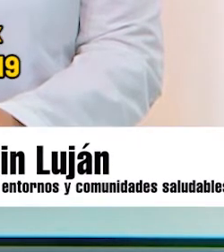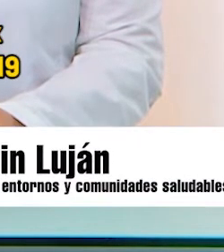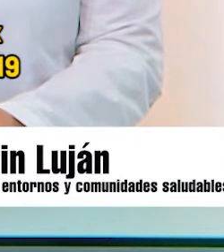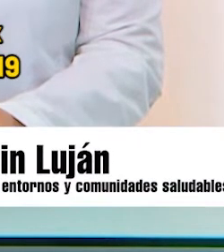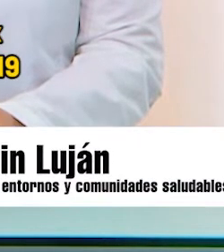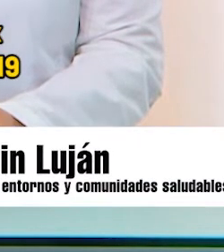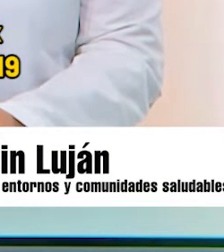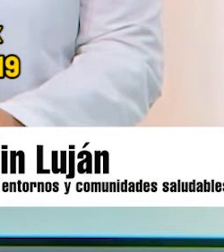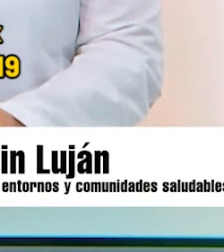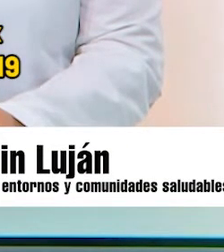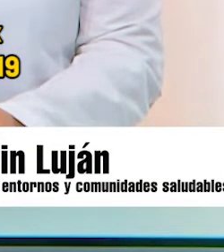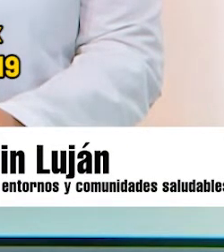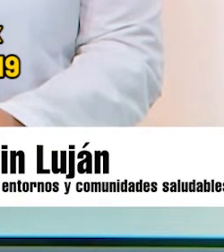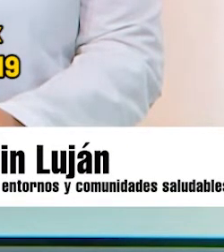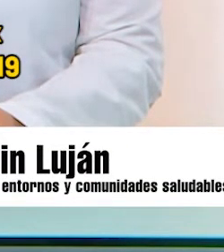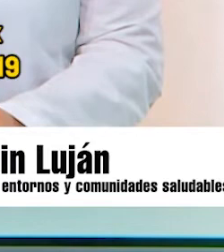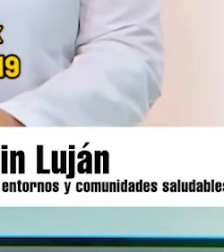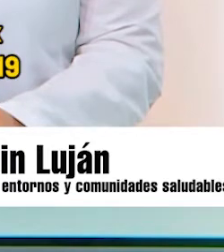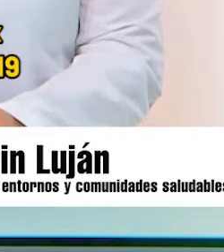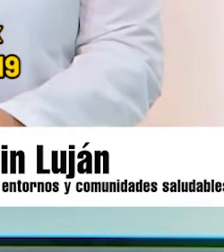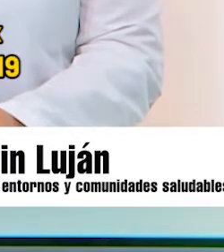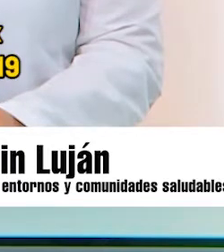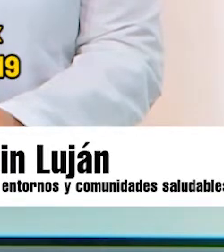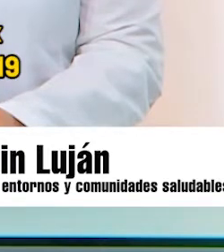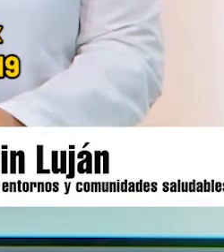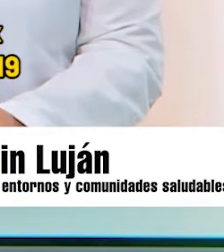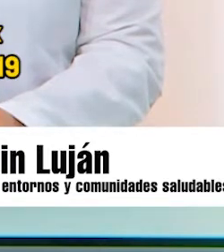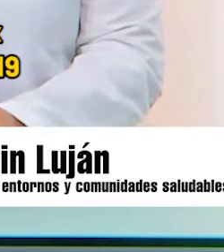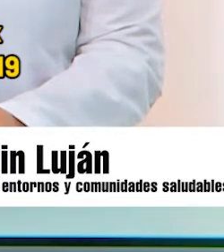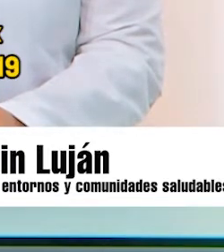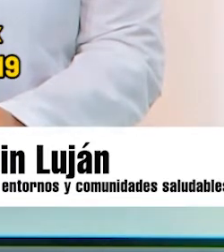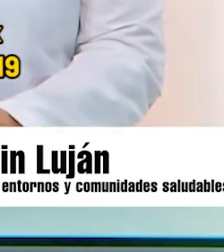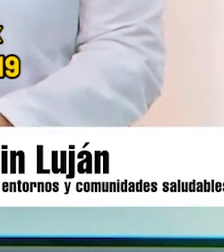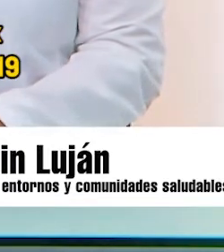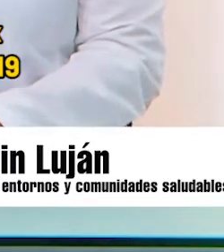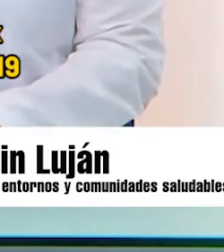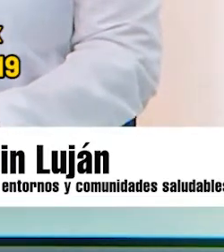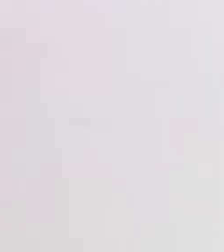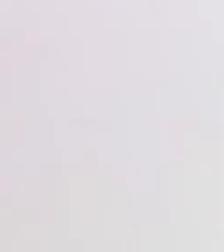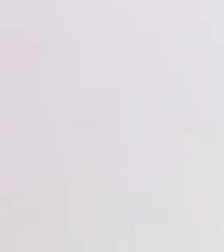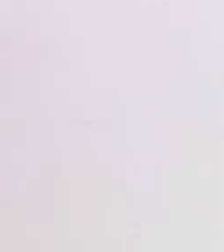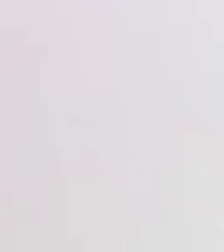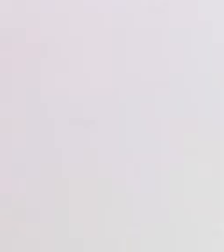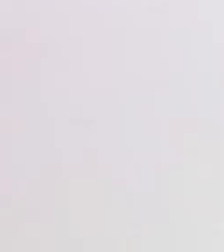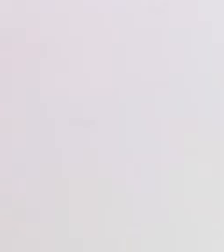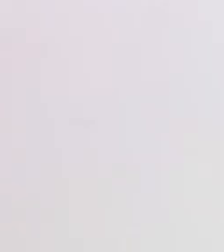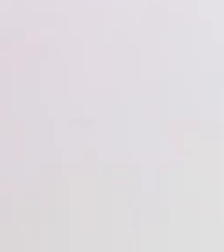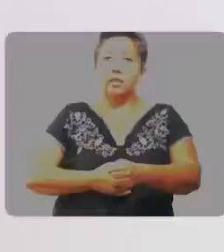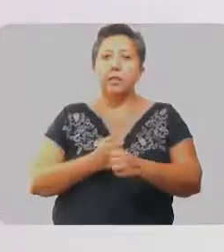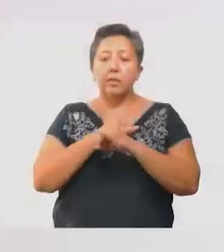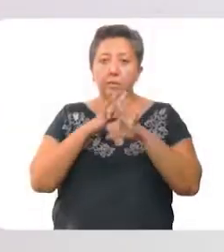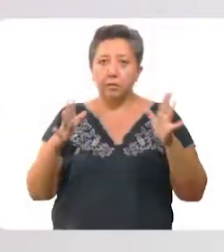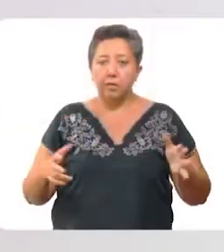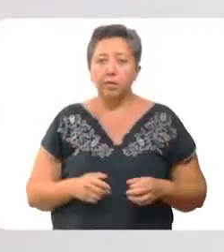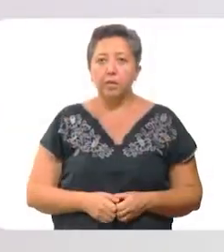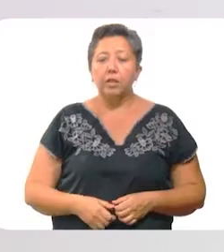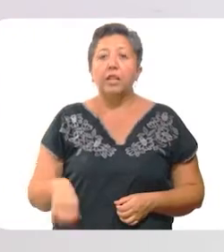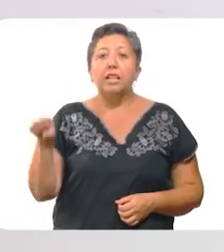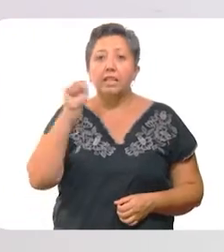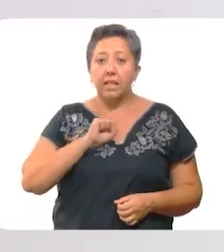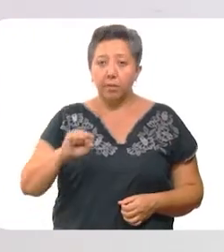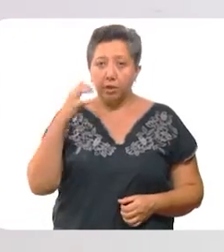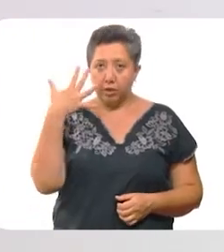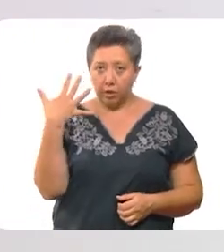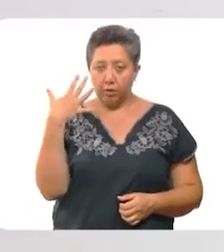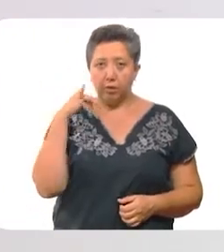Buenas tardes. Nos disponemos a dar el parte médico relacionado con el COVID-19 en Yucatán. Adelante, doctora Claudia. Gracias, doctora. Buenas tardes. Este es el parte médico de este